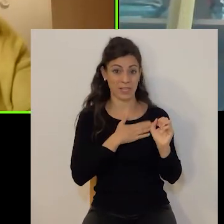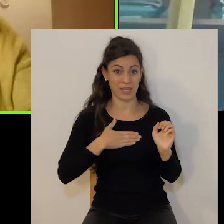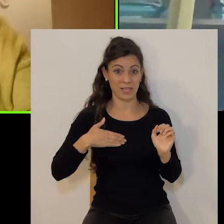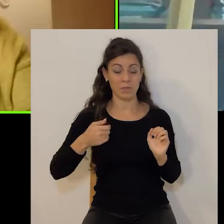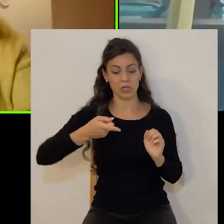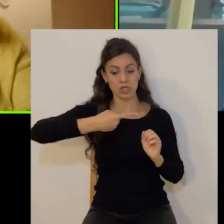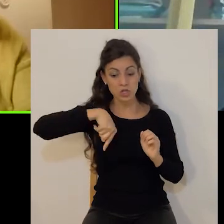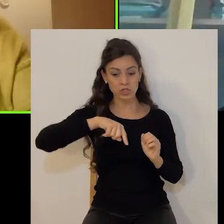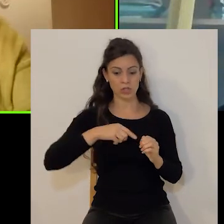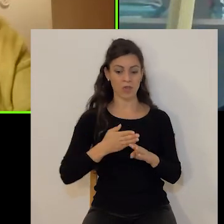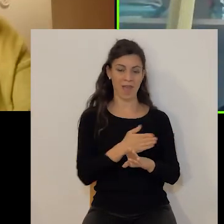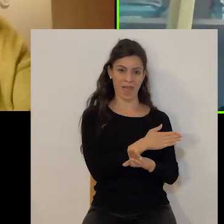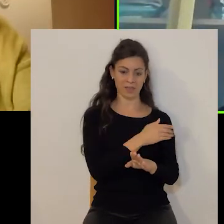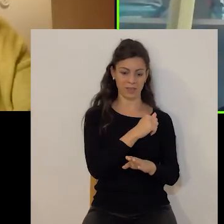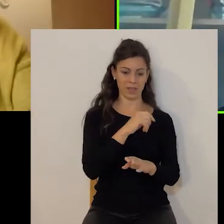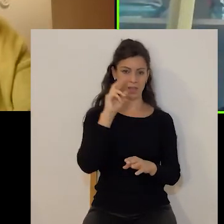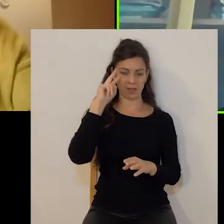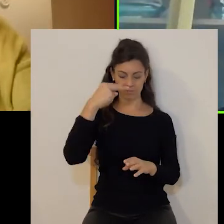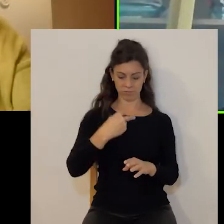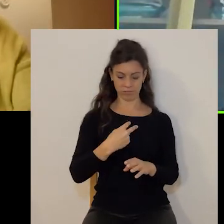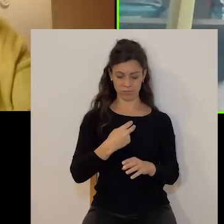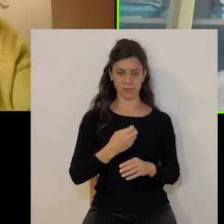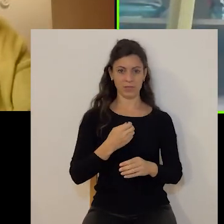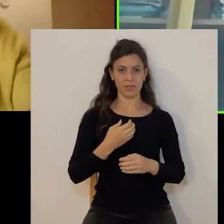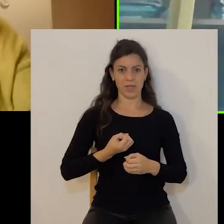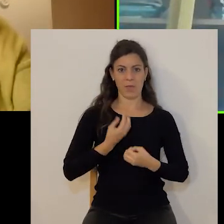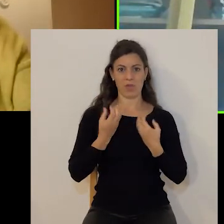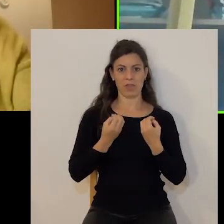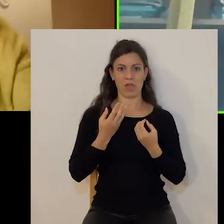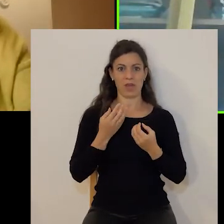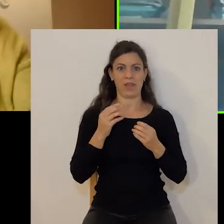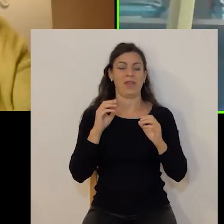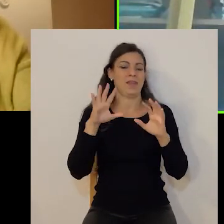nosotros mismos y Eso. para eso nos tenemos que detener.